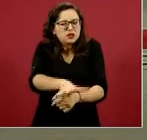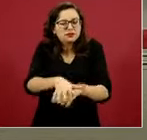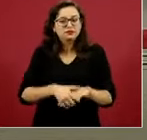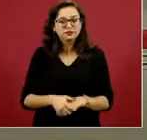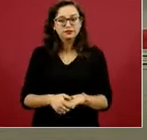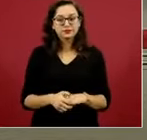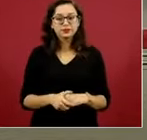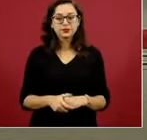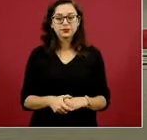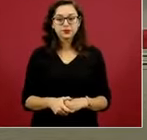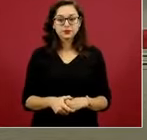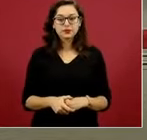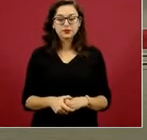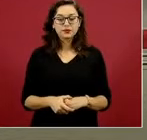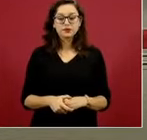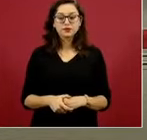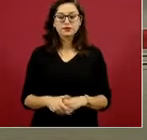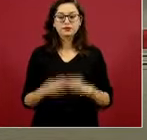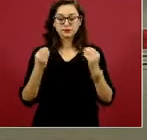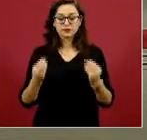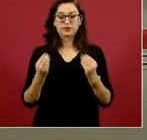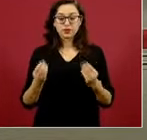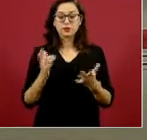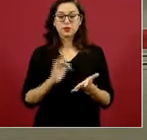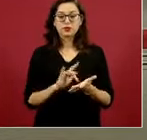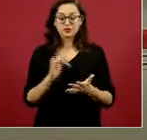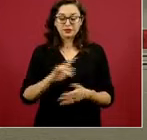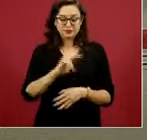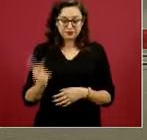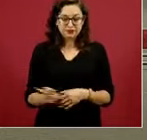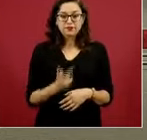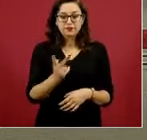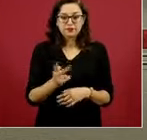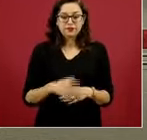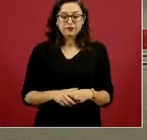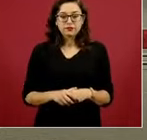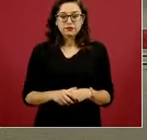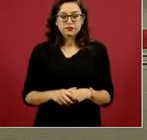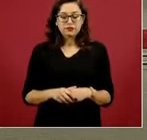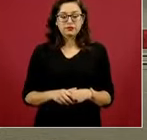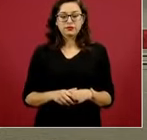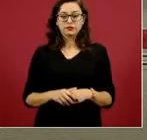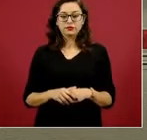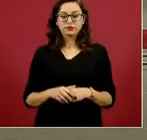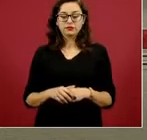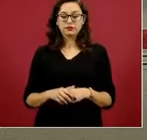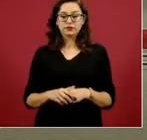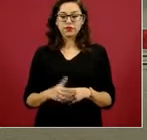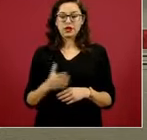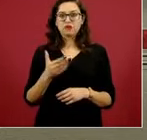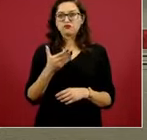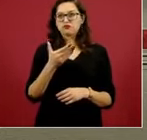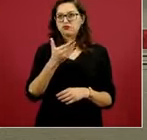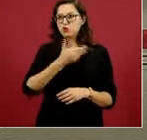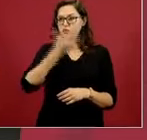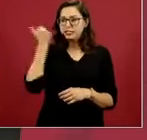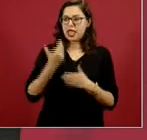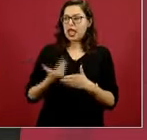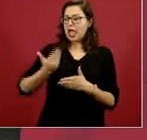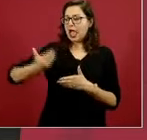gracias por la pregunta. No sé si en algunas de las sesiones previas o de las conferencias